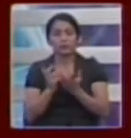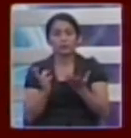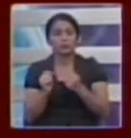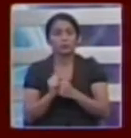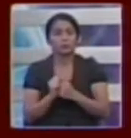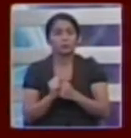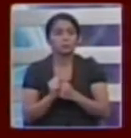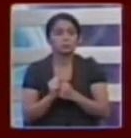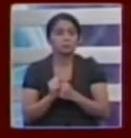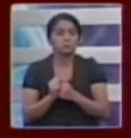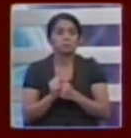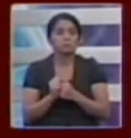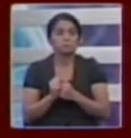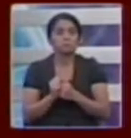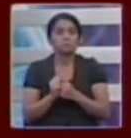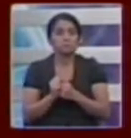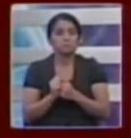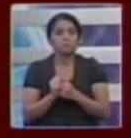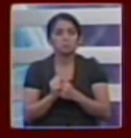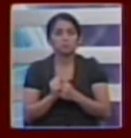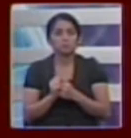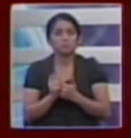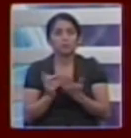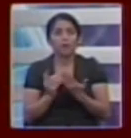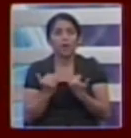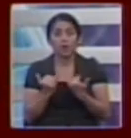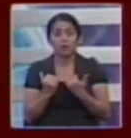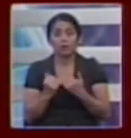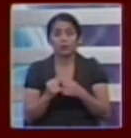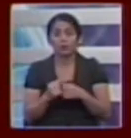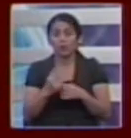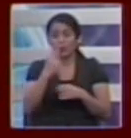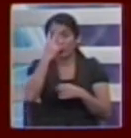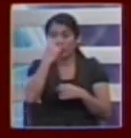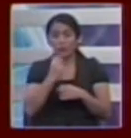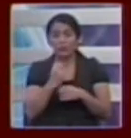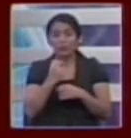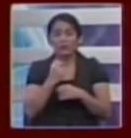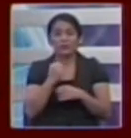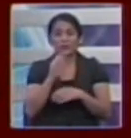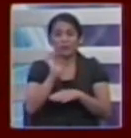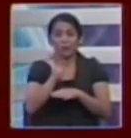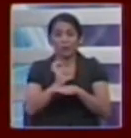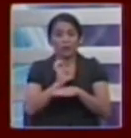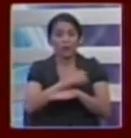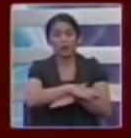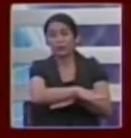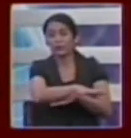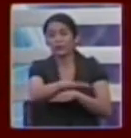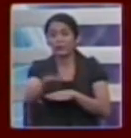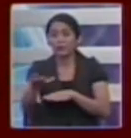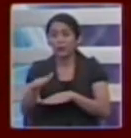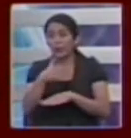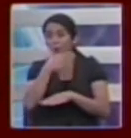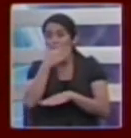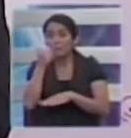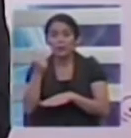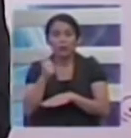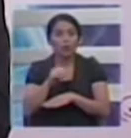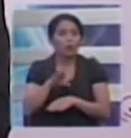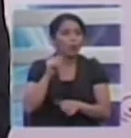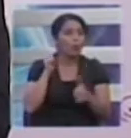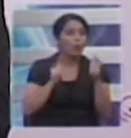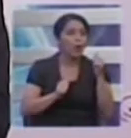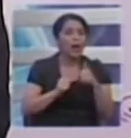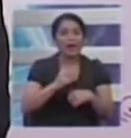país. Esta sin duda es la más alta porque ya pudimos entrar dentro de los 25 mejores de Sudamérica. El año